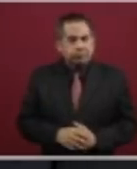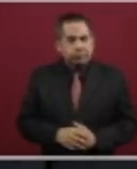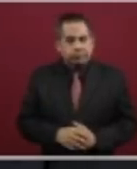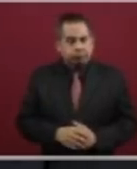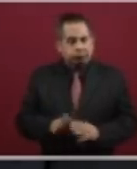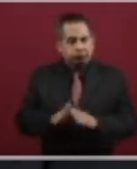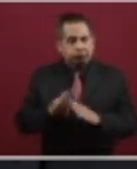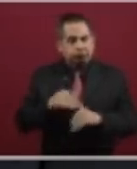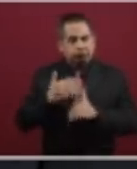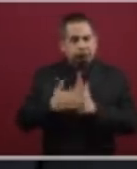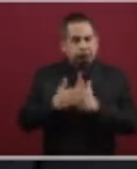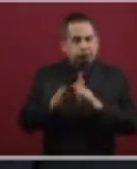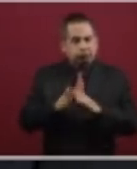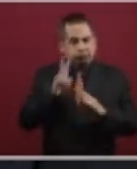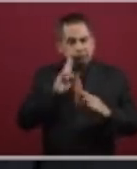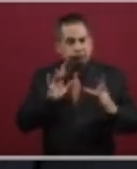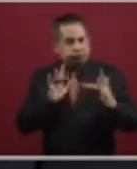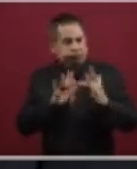El que podamos